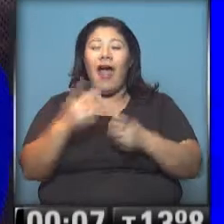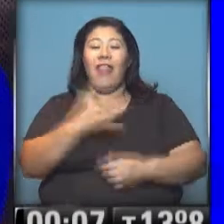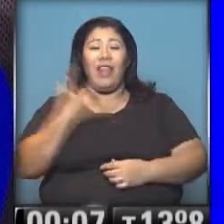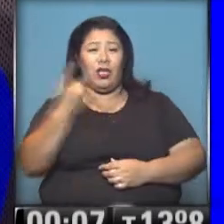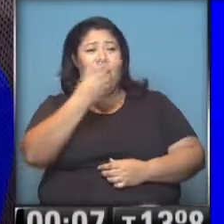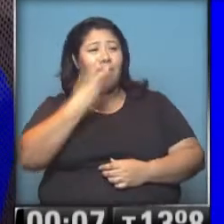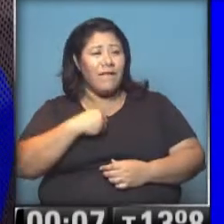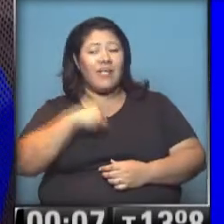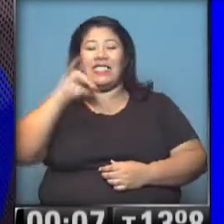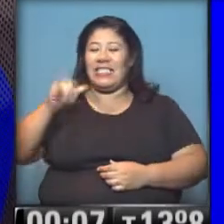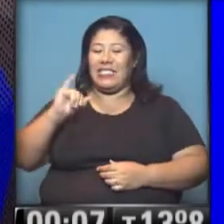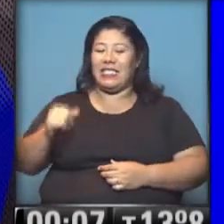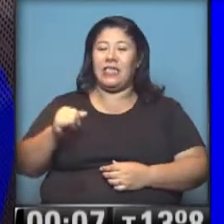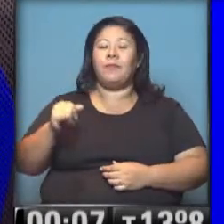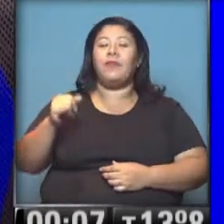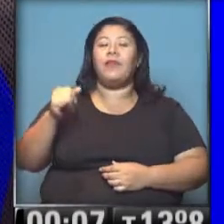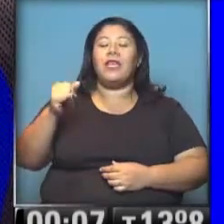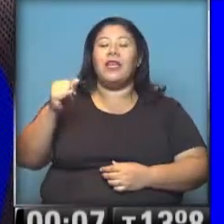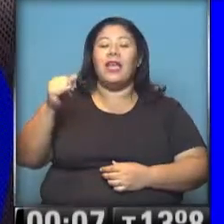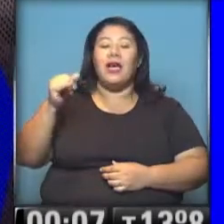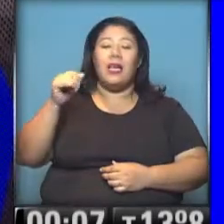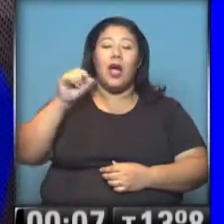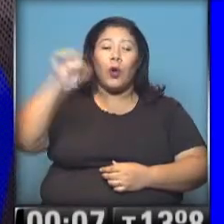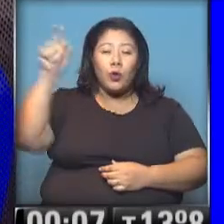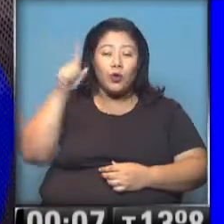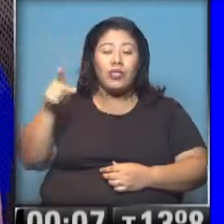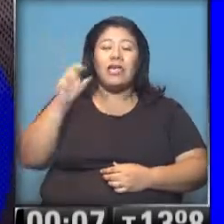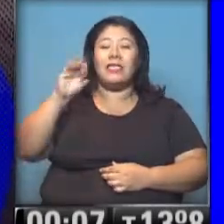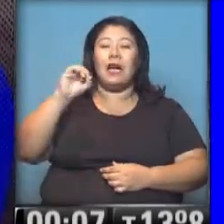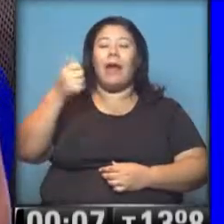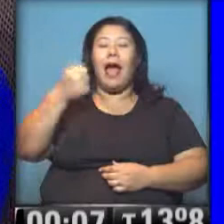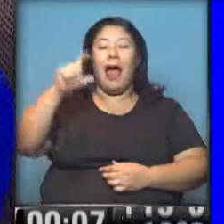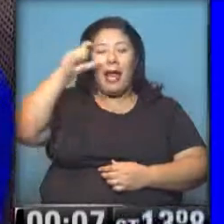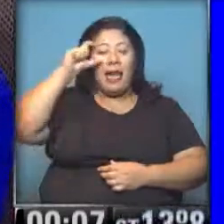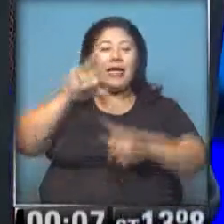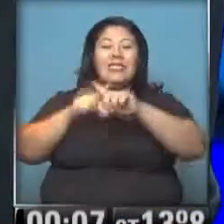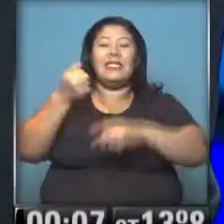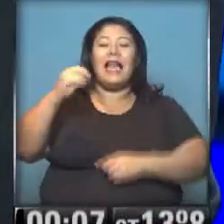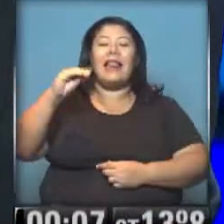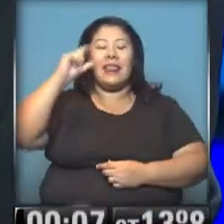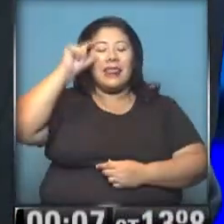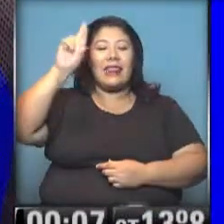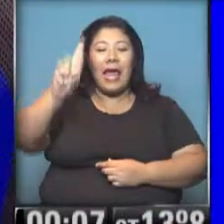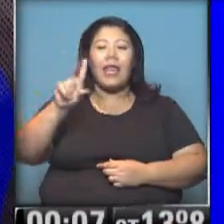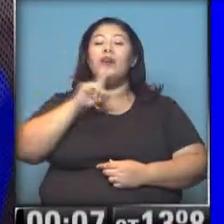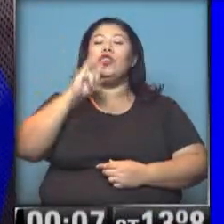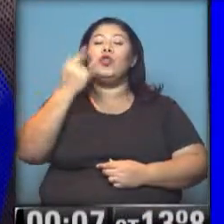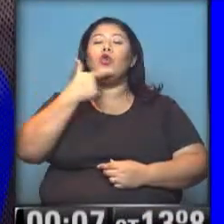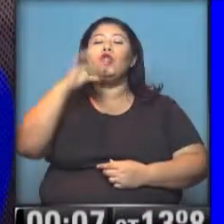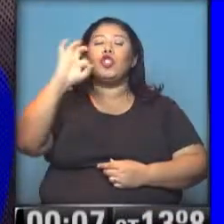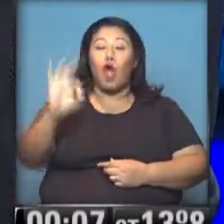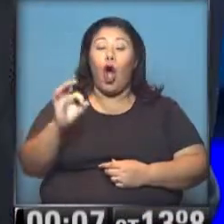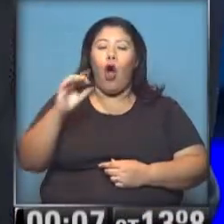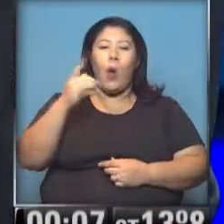Sí, es un cineasta soviético que realmente tiene muy buenas obras, estamos hablando de Alexander Tusko, que los invito a todos a que se queden, por supuesto, a